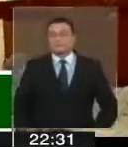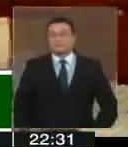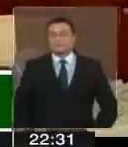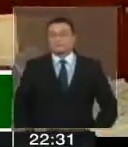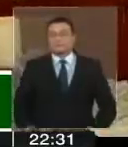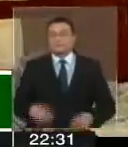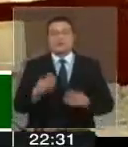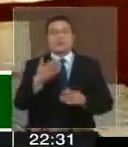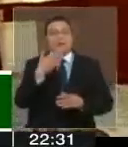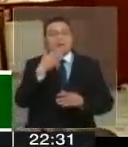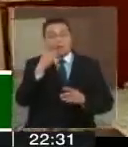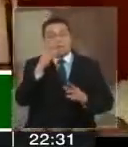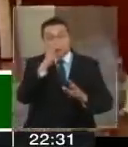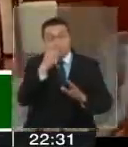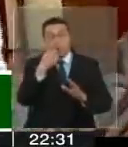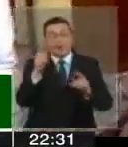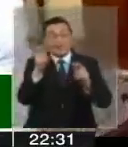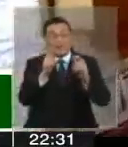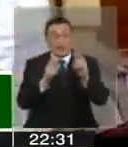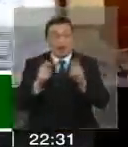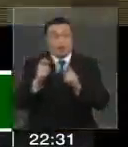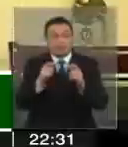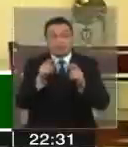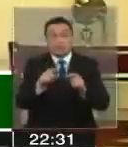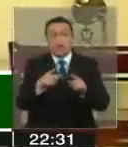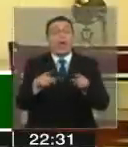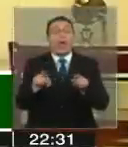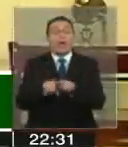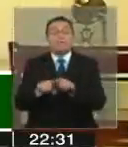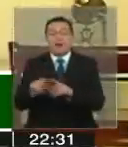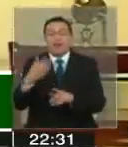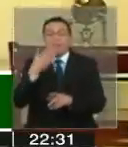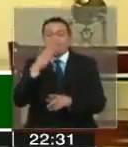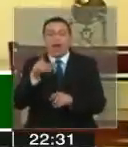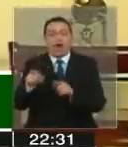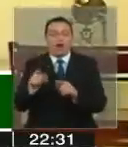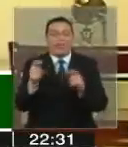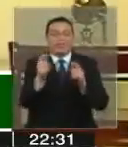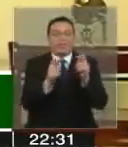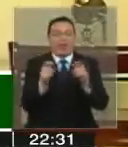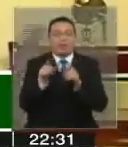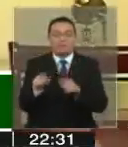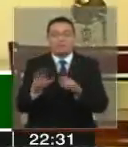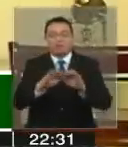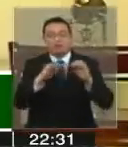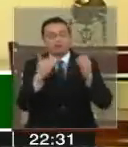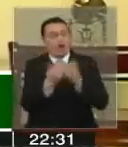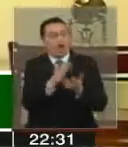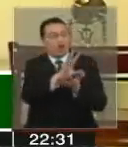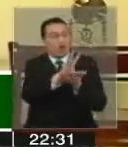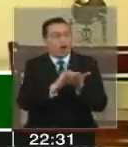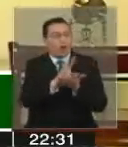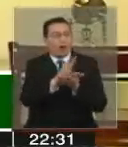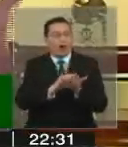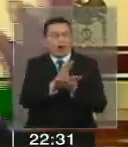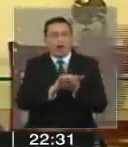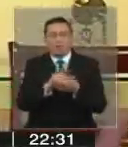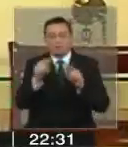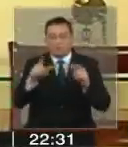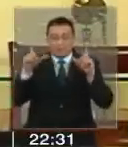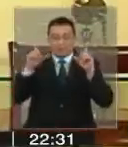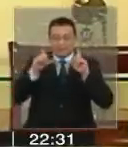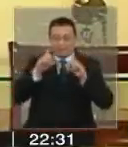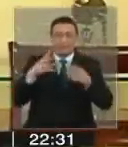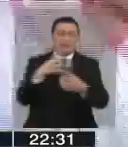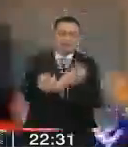La mejor terapeuta para Valentina es su hermana. En día copia todo, es su imagen,